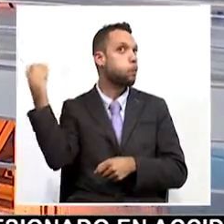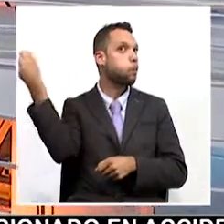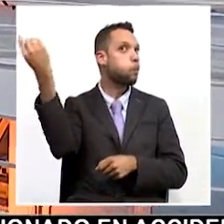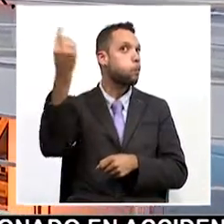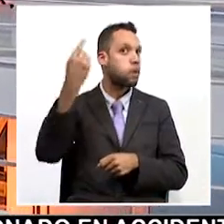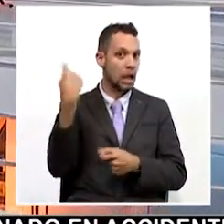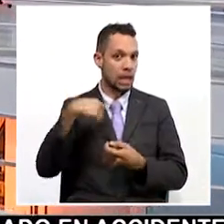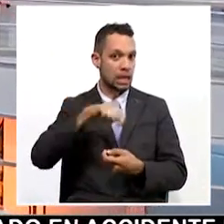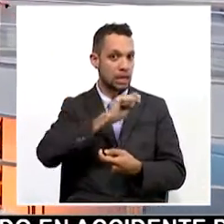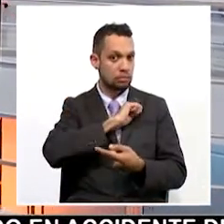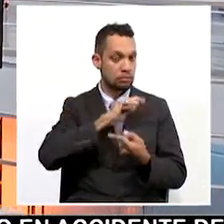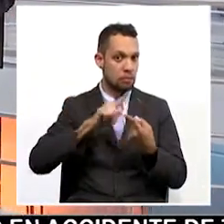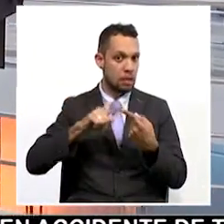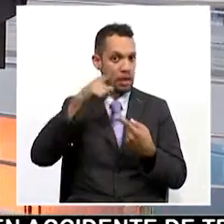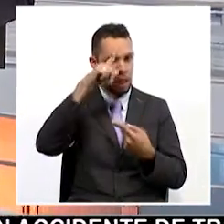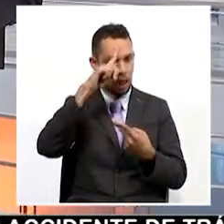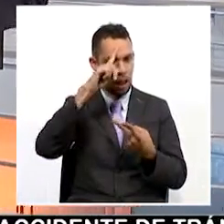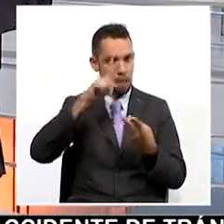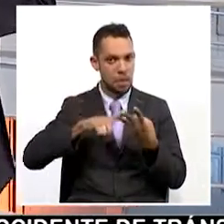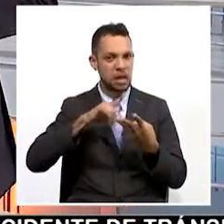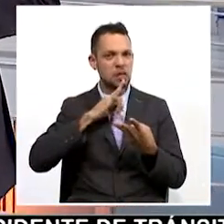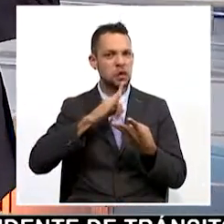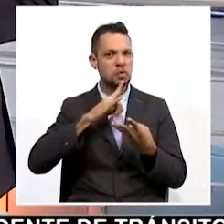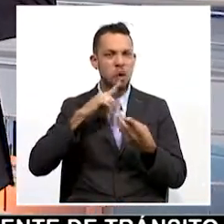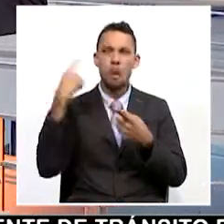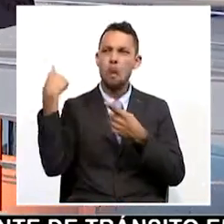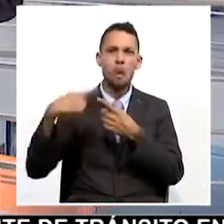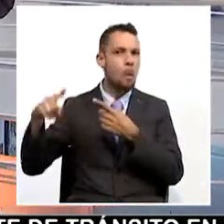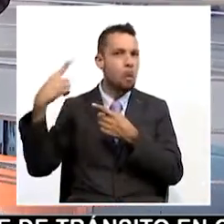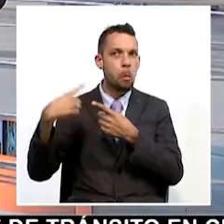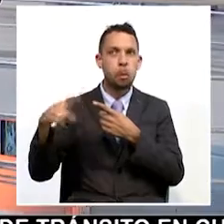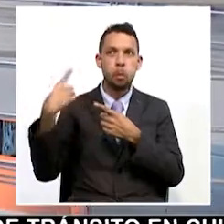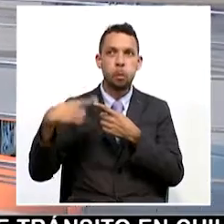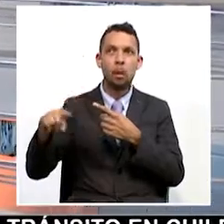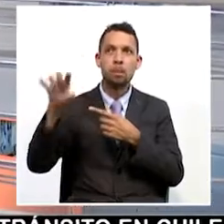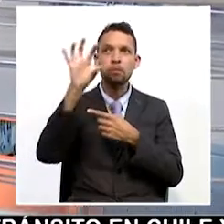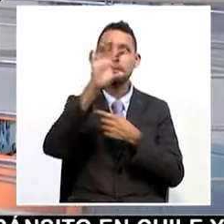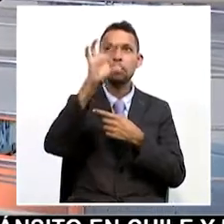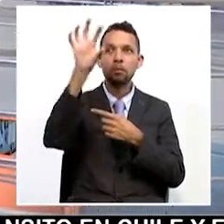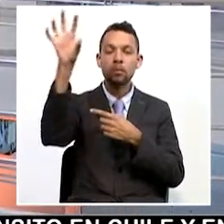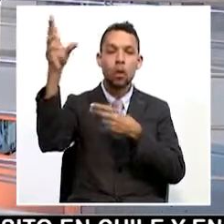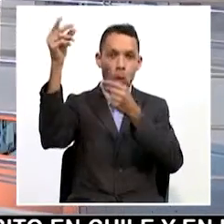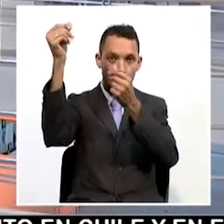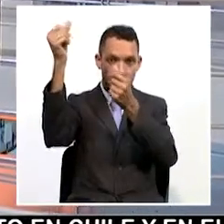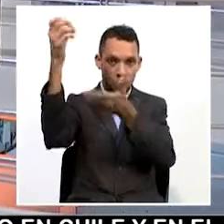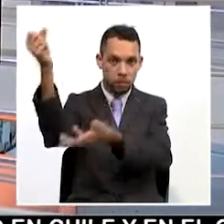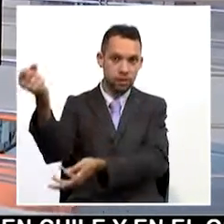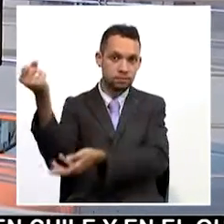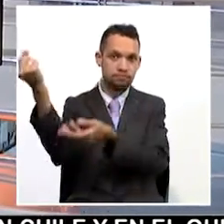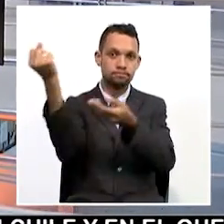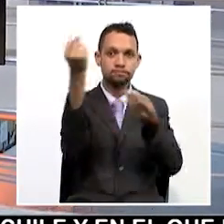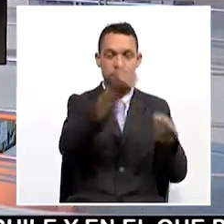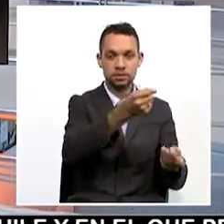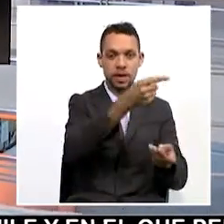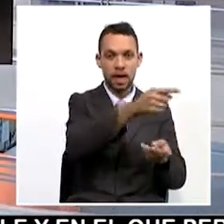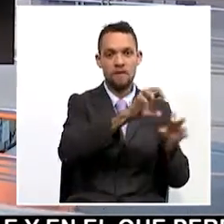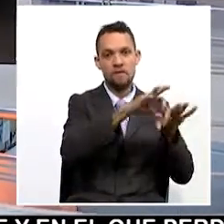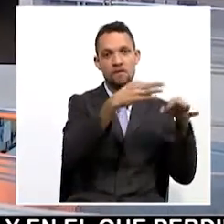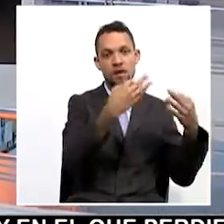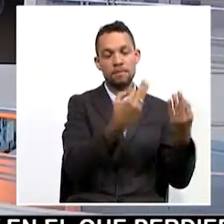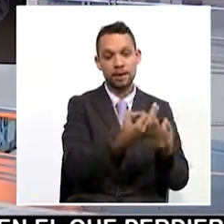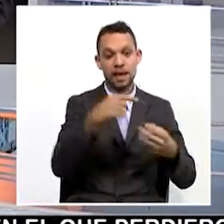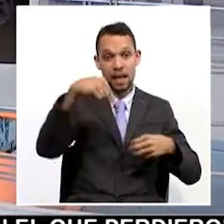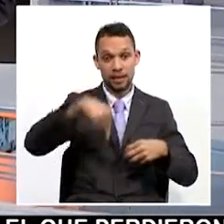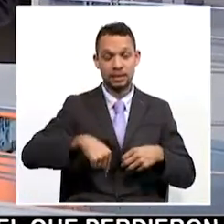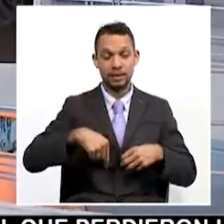España, Alemania, Estados Unidos, entre otras naciones, para traer algo de ese sustento para sus familias. El Eje Cafetero es una de las regiones